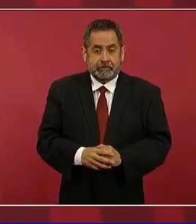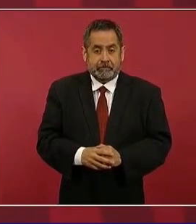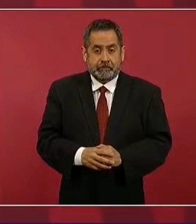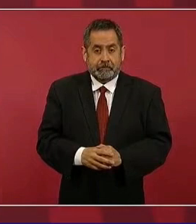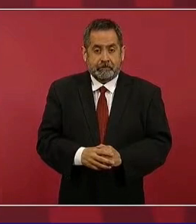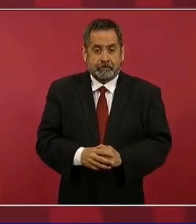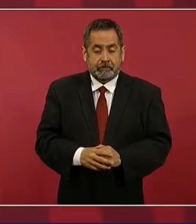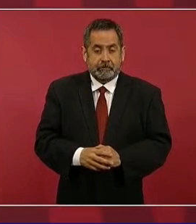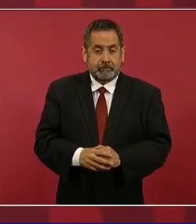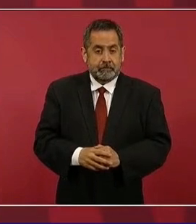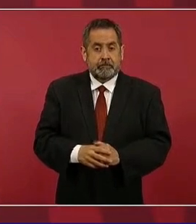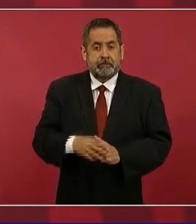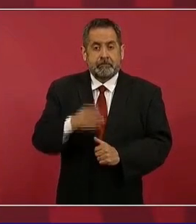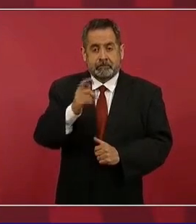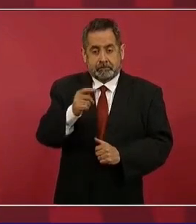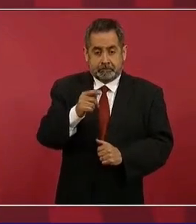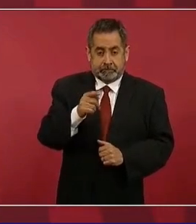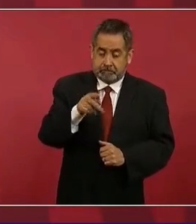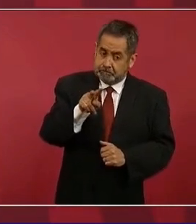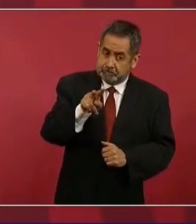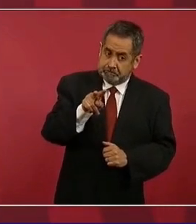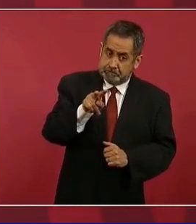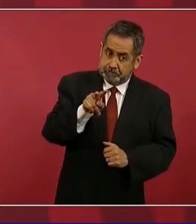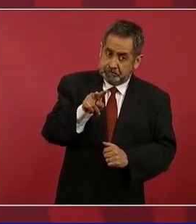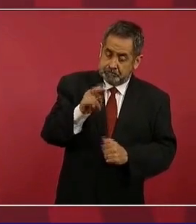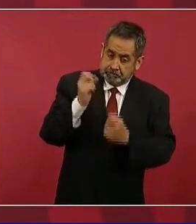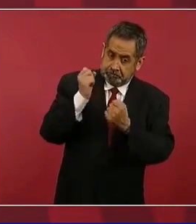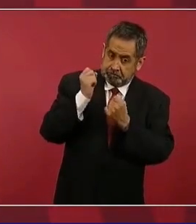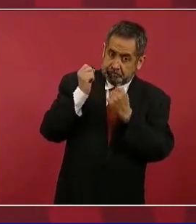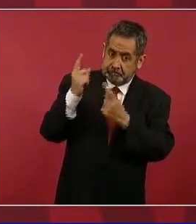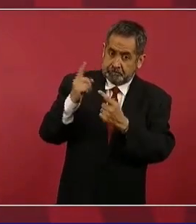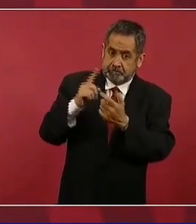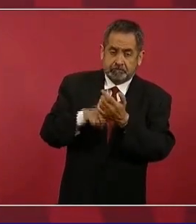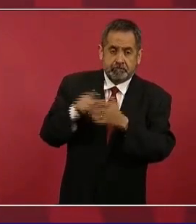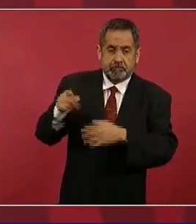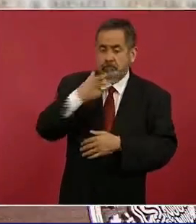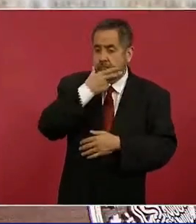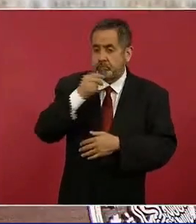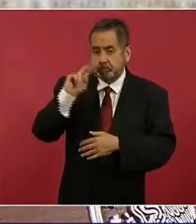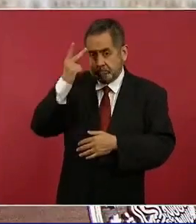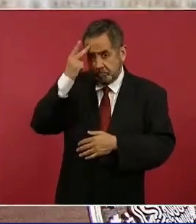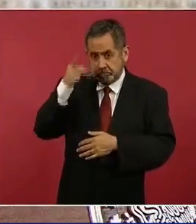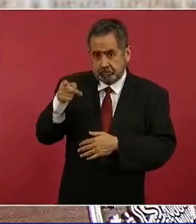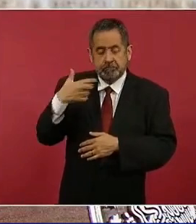Hasta la admiración por este periodista polaco,